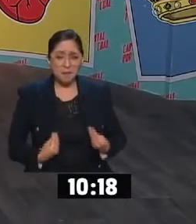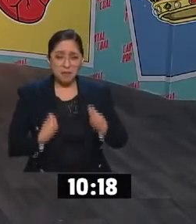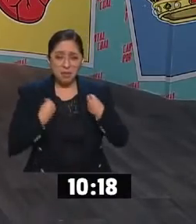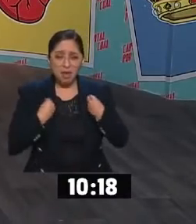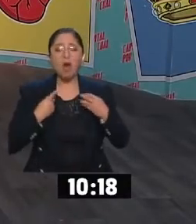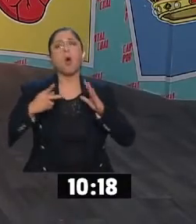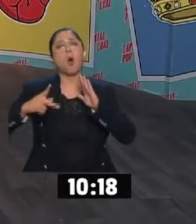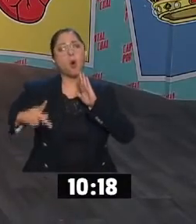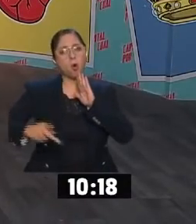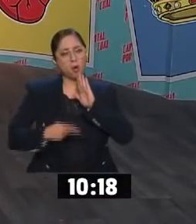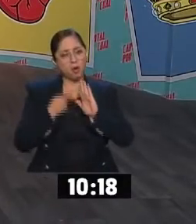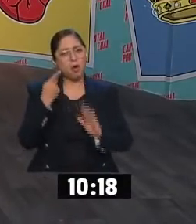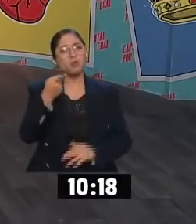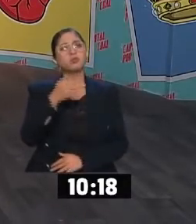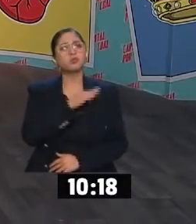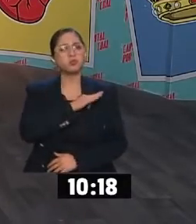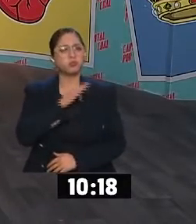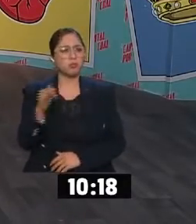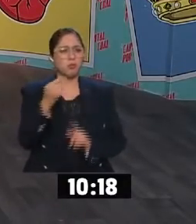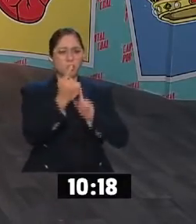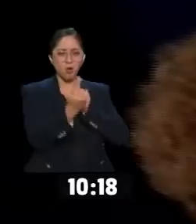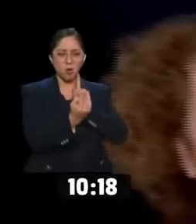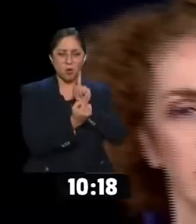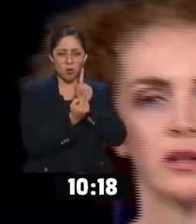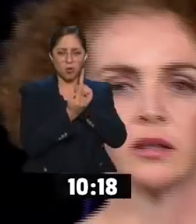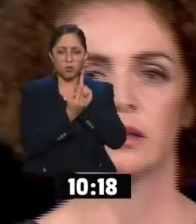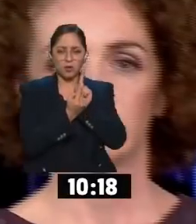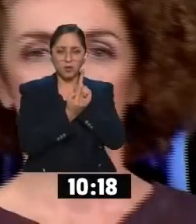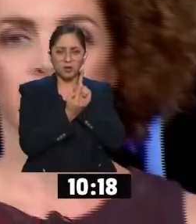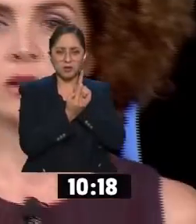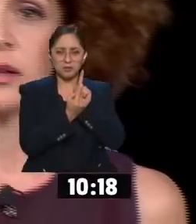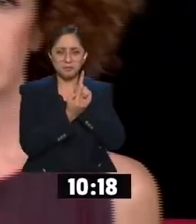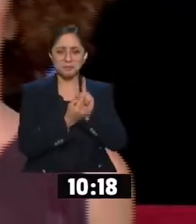No volvamos a encontrar.